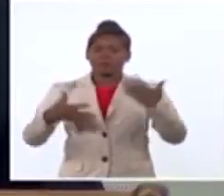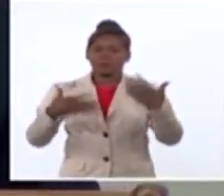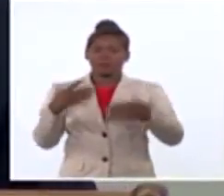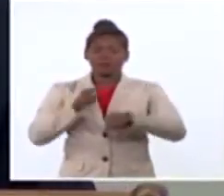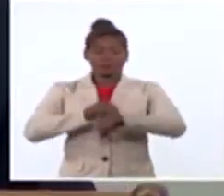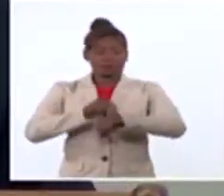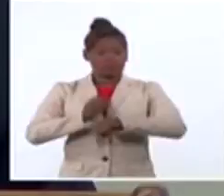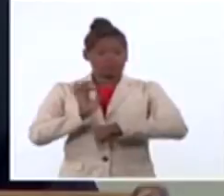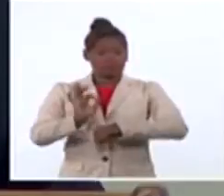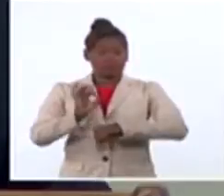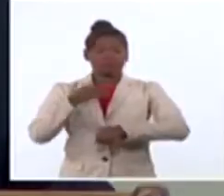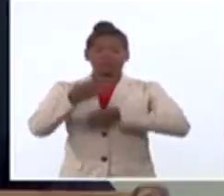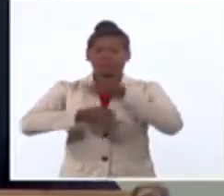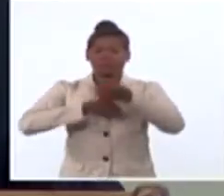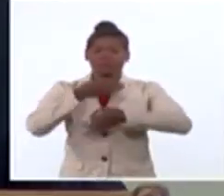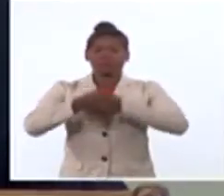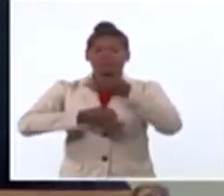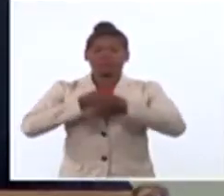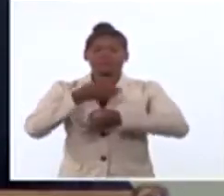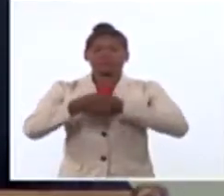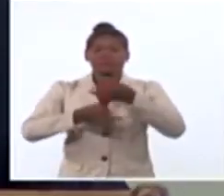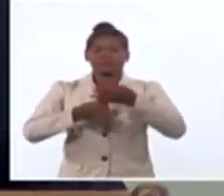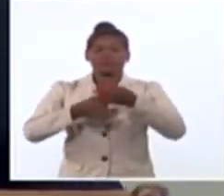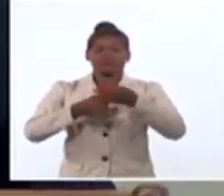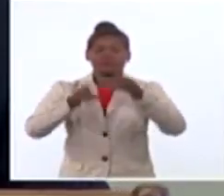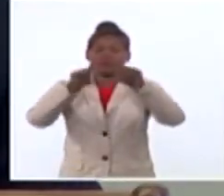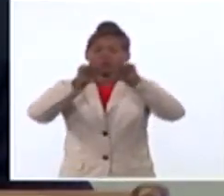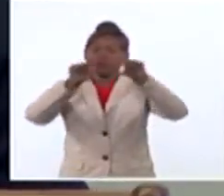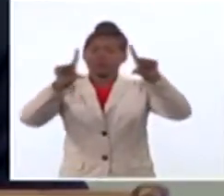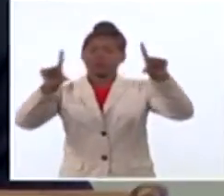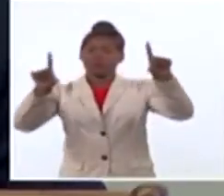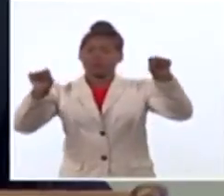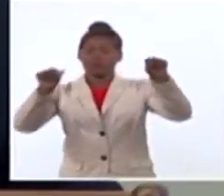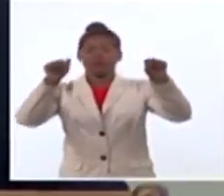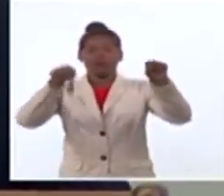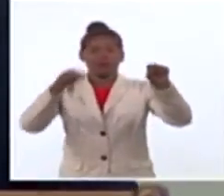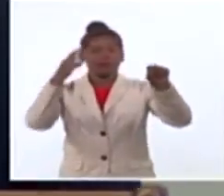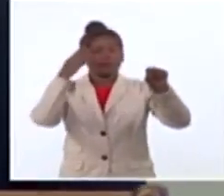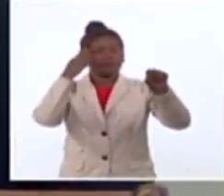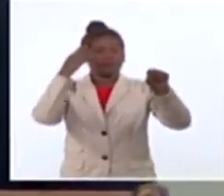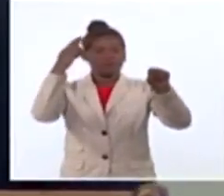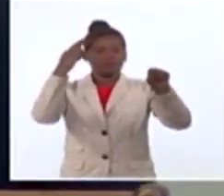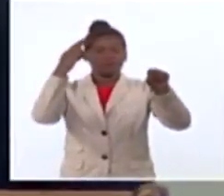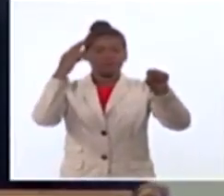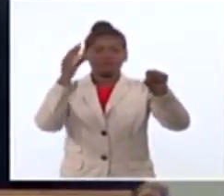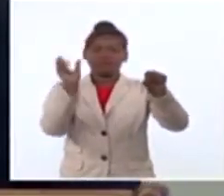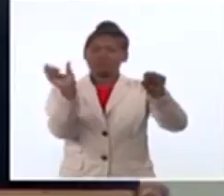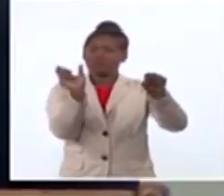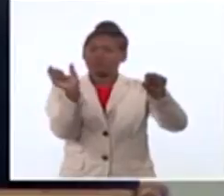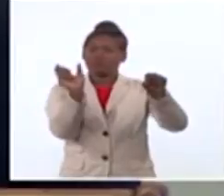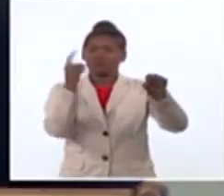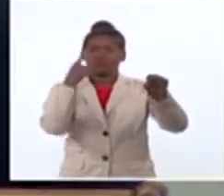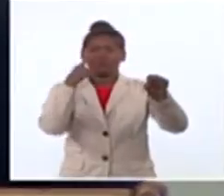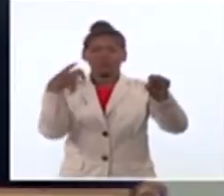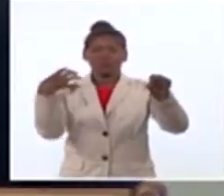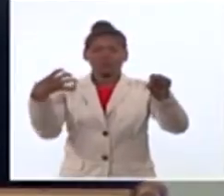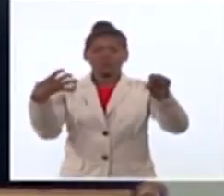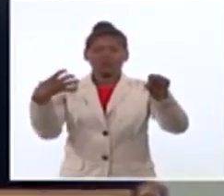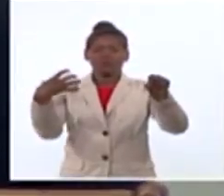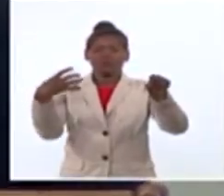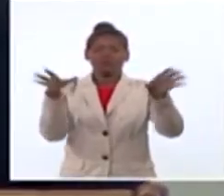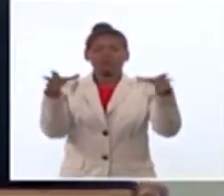también en que todo el país rinde homenaje a nuestro personal de